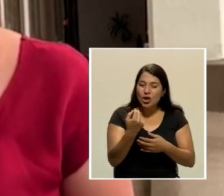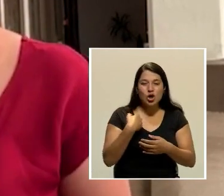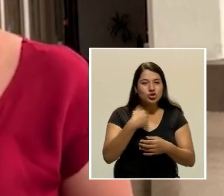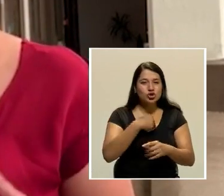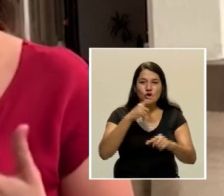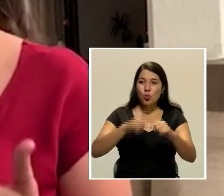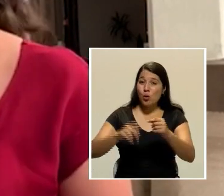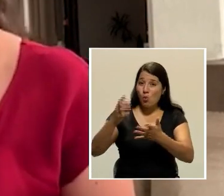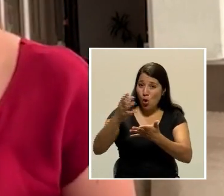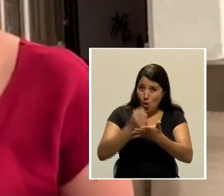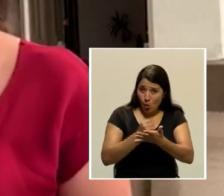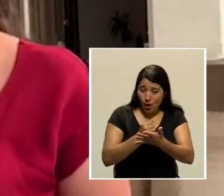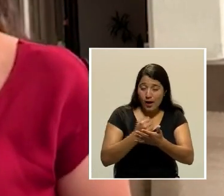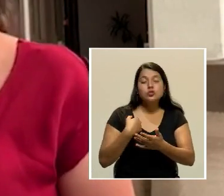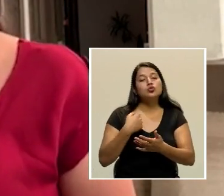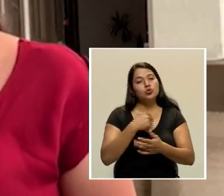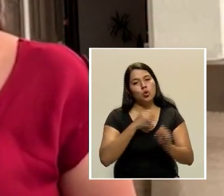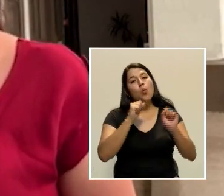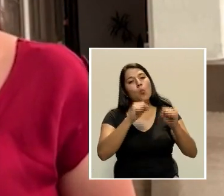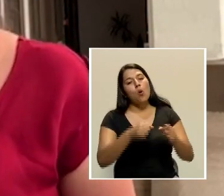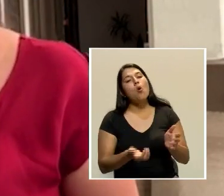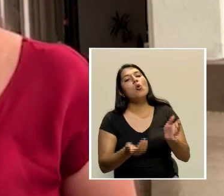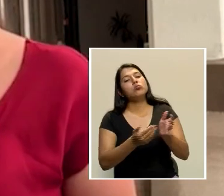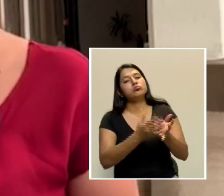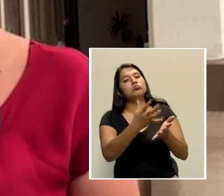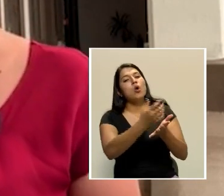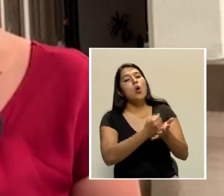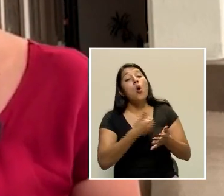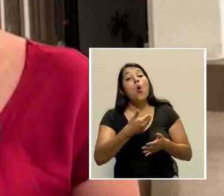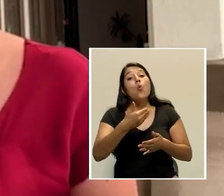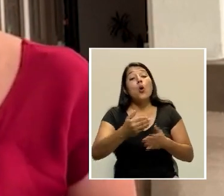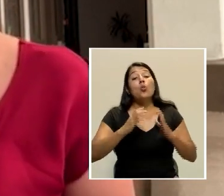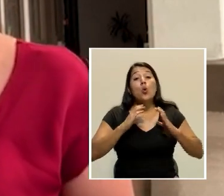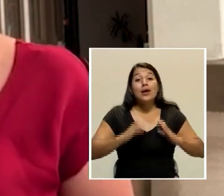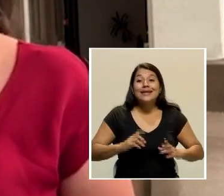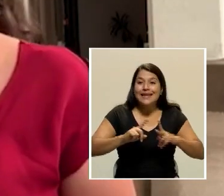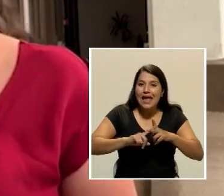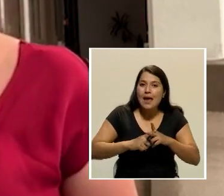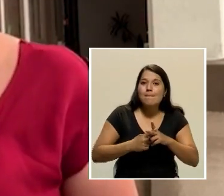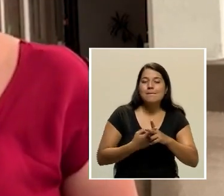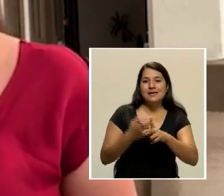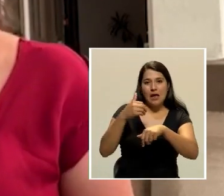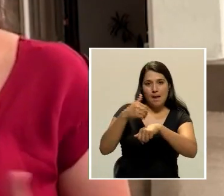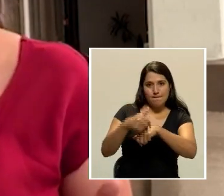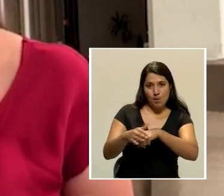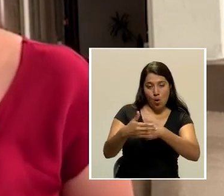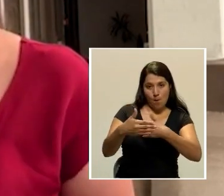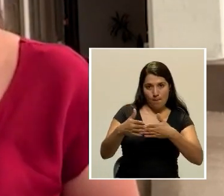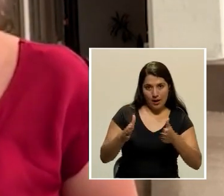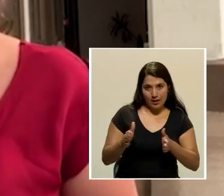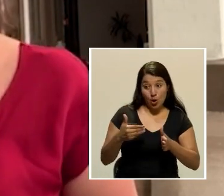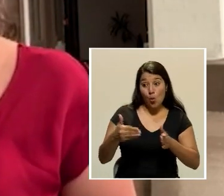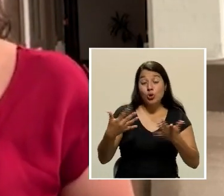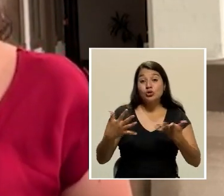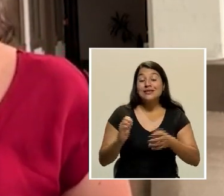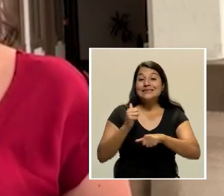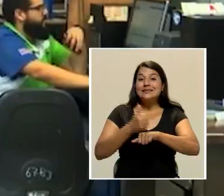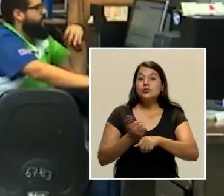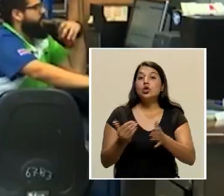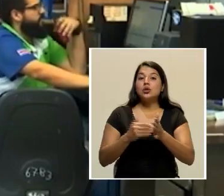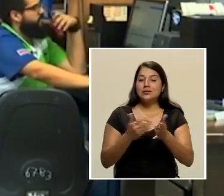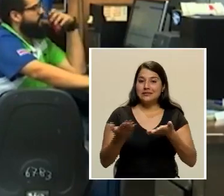correspondientes a estos días de afectación no se estarán aplicando. Un tema importante de destacar es que todos los ingresos que como empresa